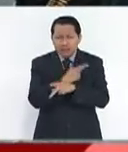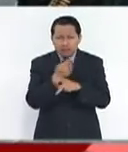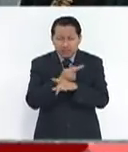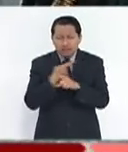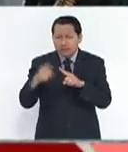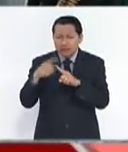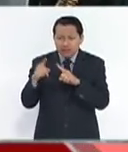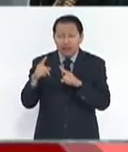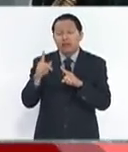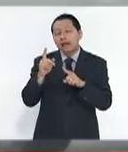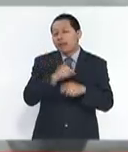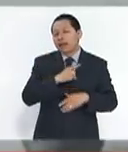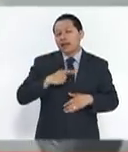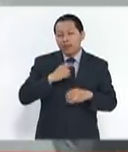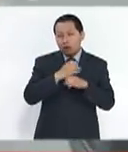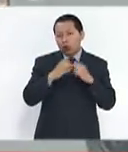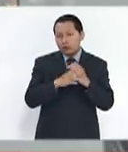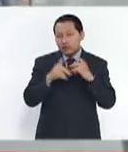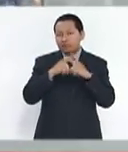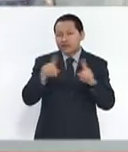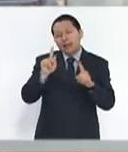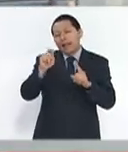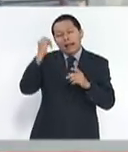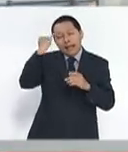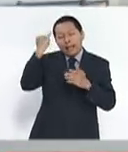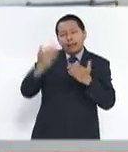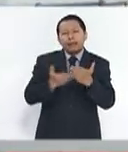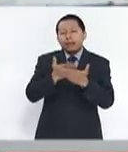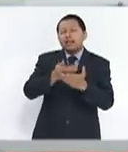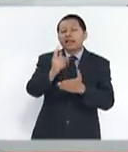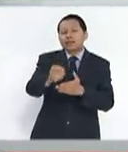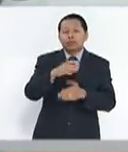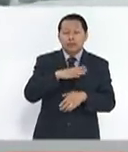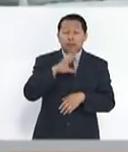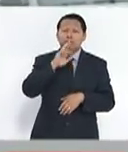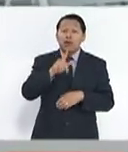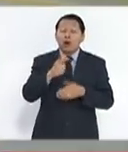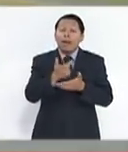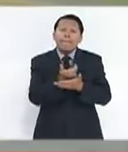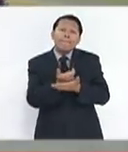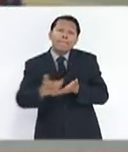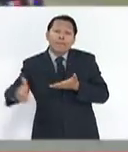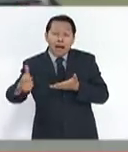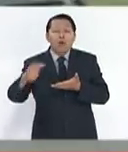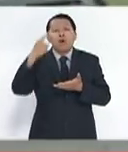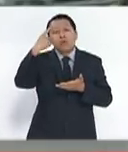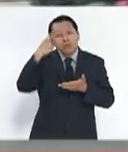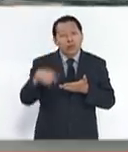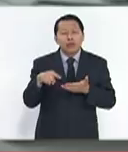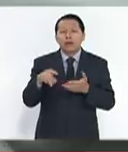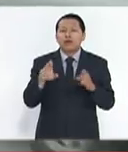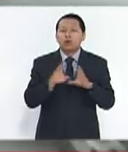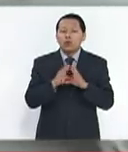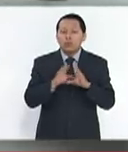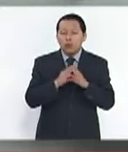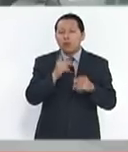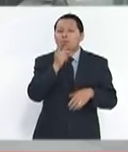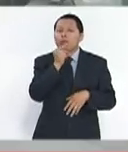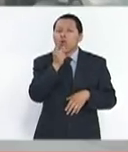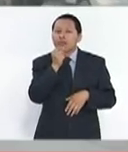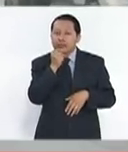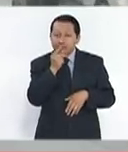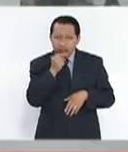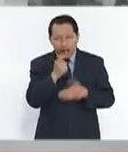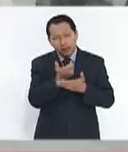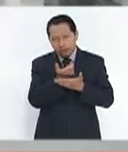hacer las cosas de manera diferente. Propuso, por ejemplo, mejorar los salarios para los integrantes de los cuerpos de seguridad pública